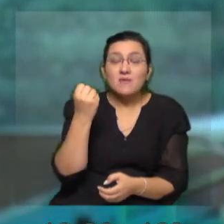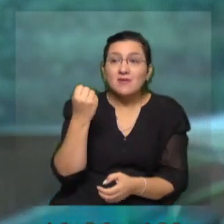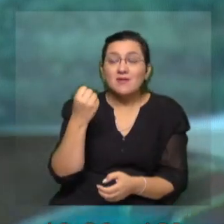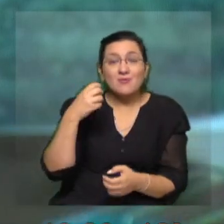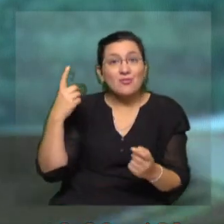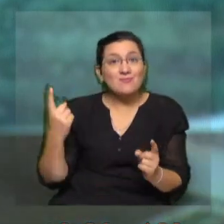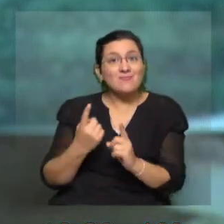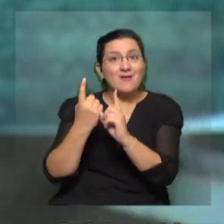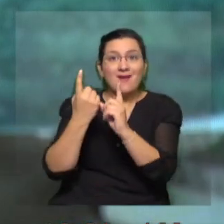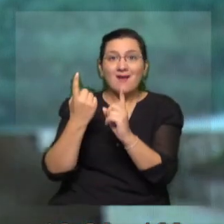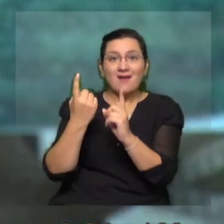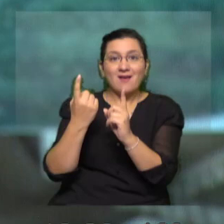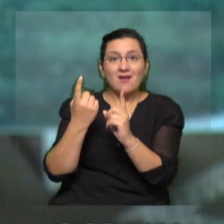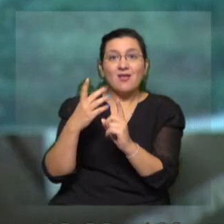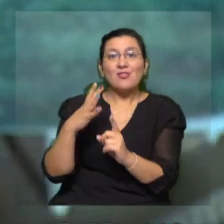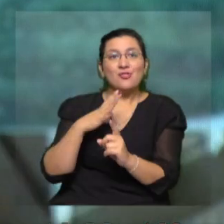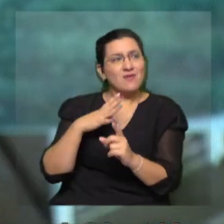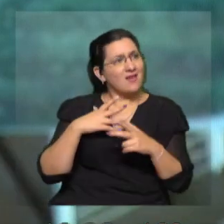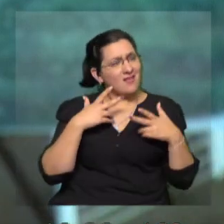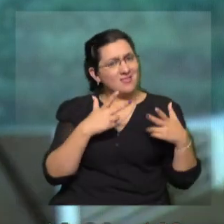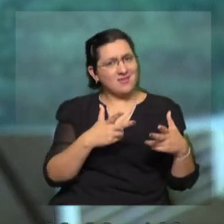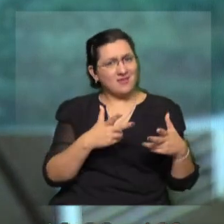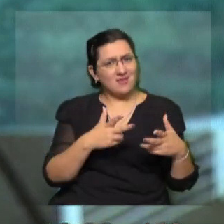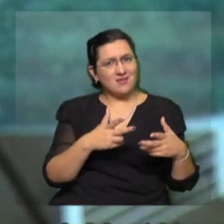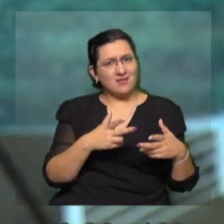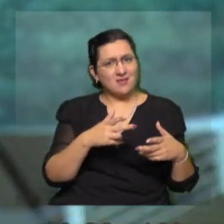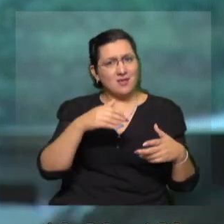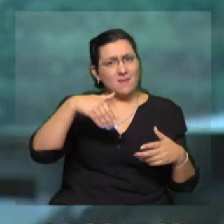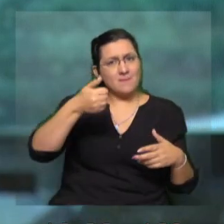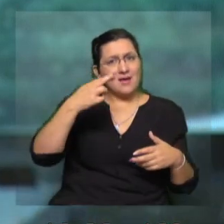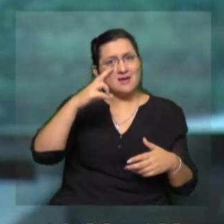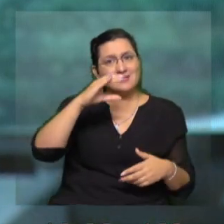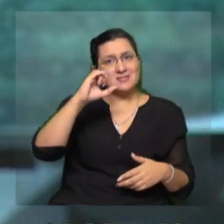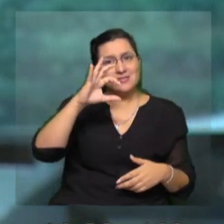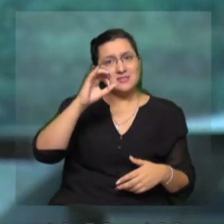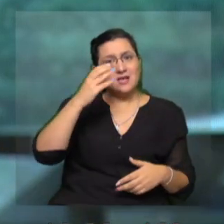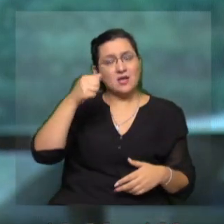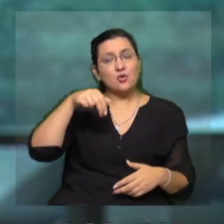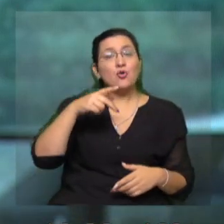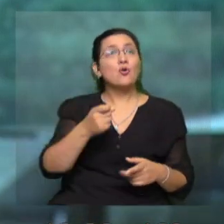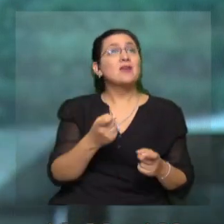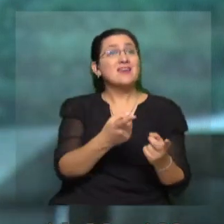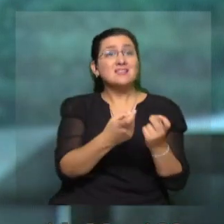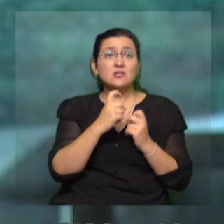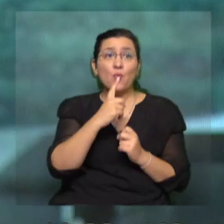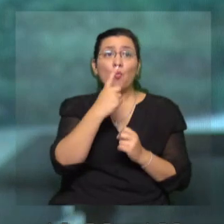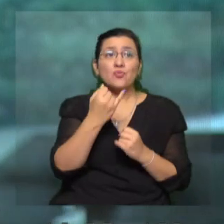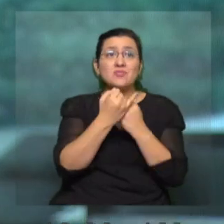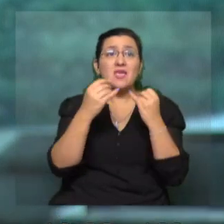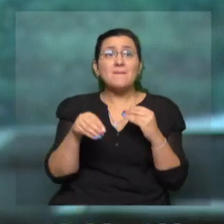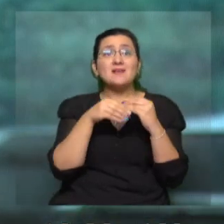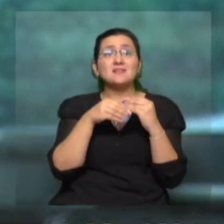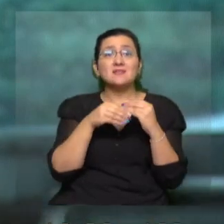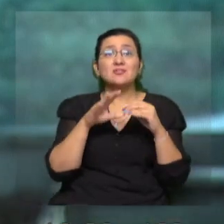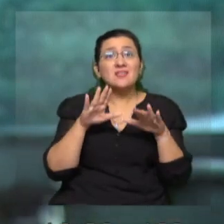encontró, todavía le dije, Marsicano, preciso un día más. Entonces tuvo como